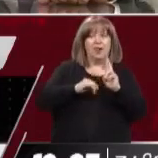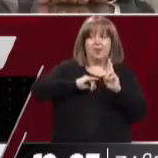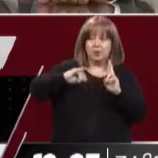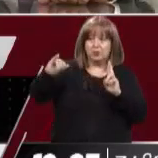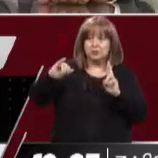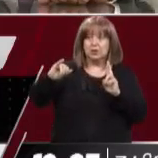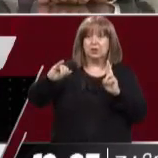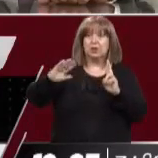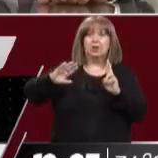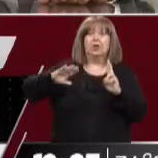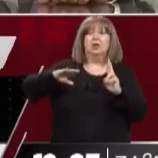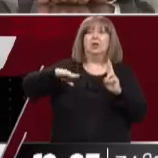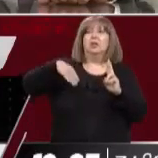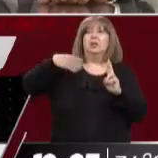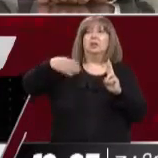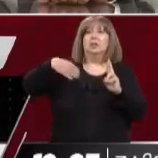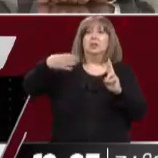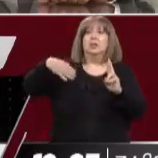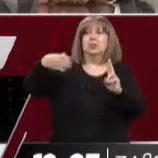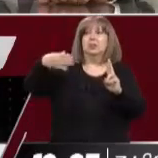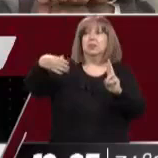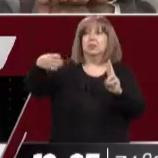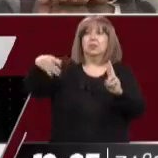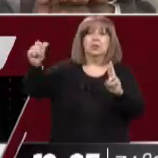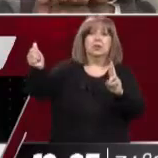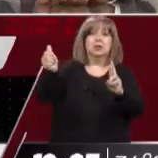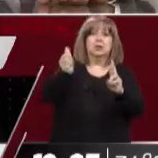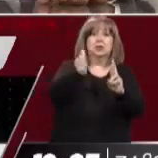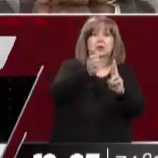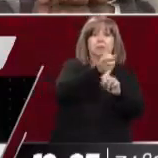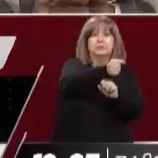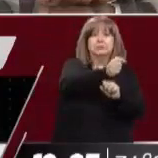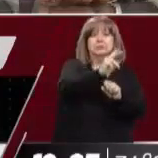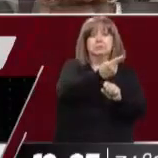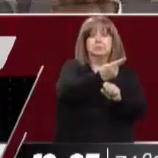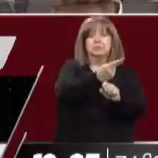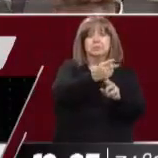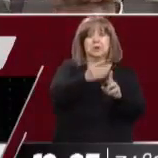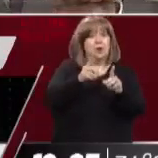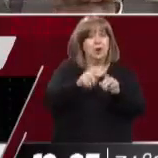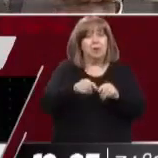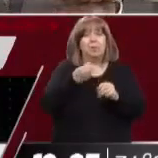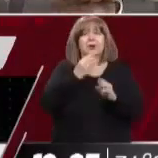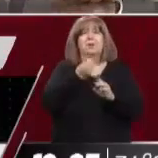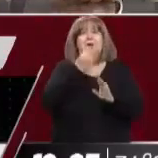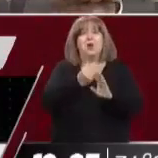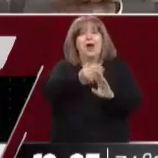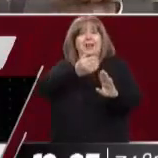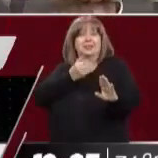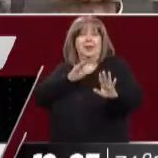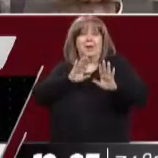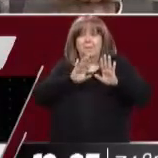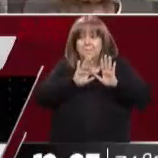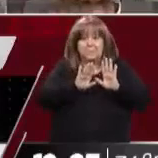y lamentablemente las mujeres terminan siendo víctimas de estas situaciones que se podrían prevenir, ¿no? Porque